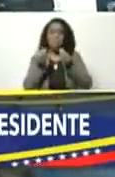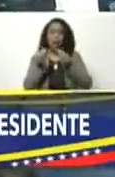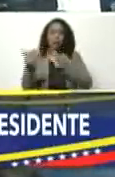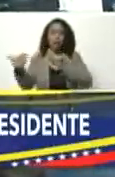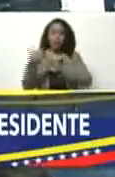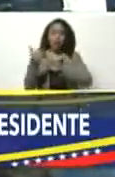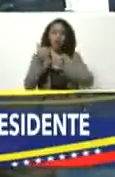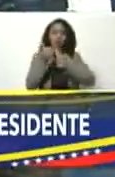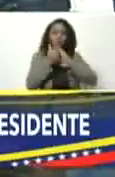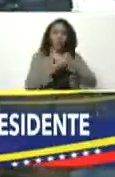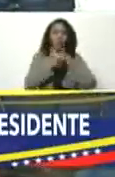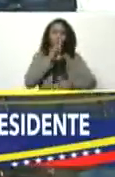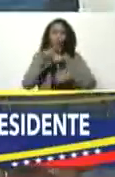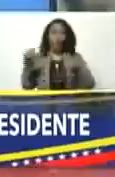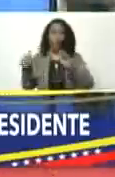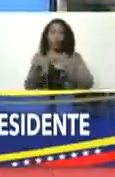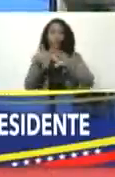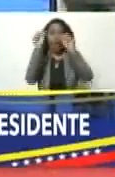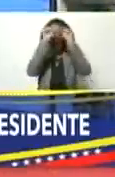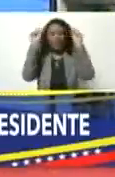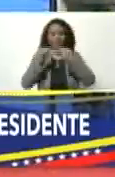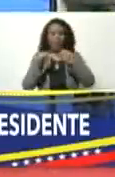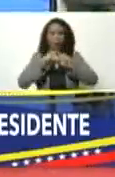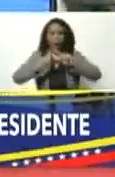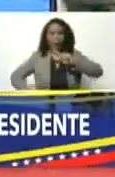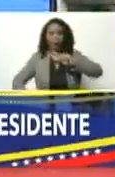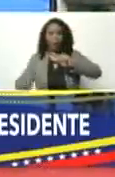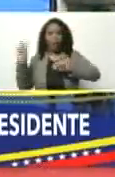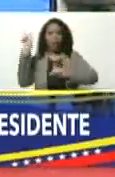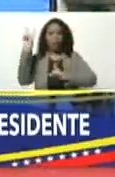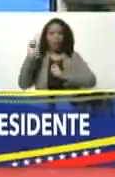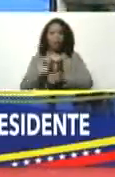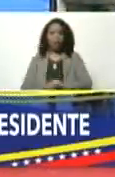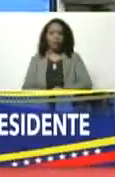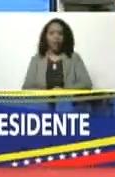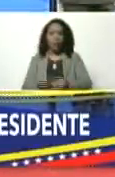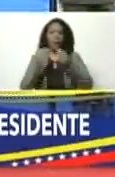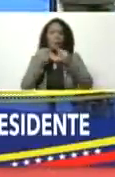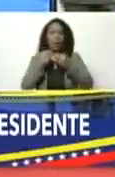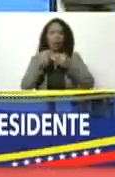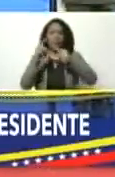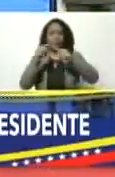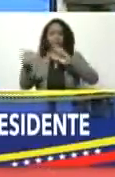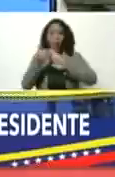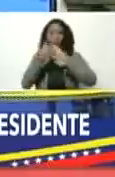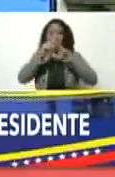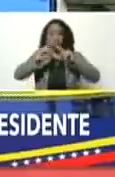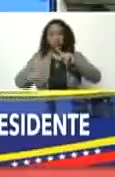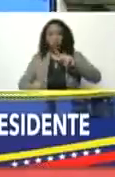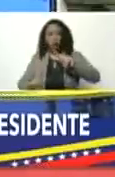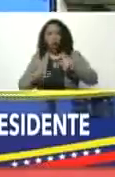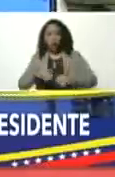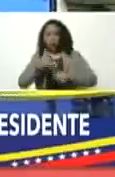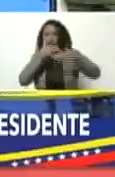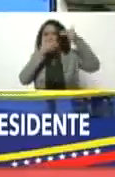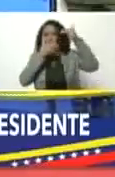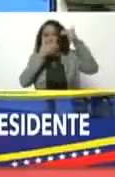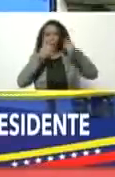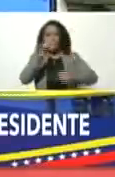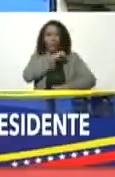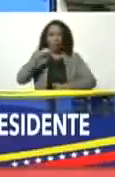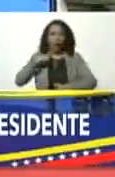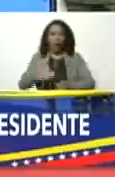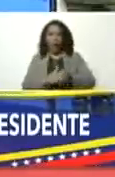ataques terroristas contra el sistema eléctrico venezolano, para ataques terroristas contra personalidades y